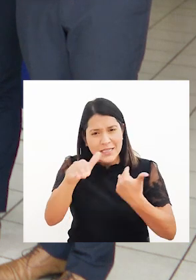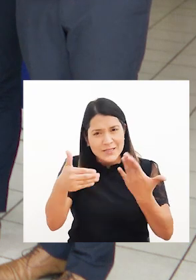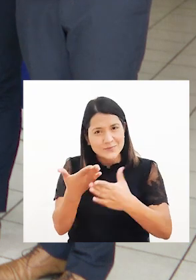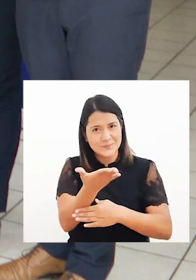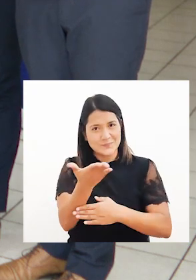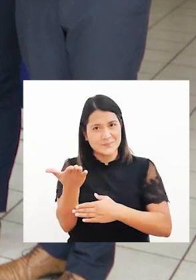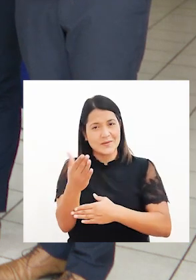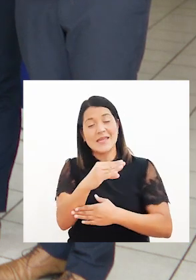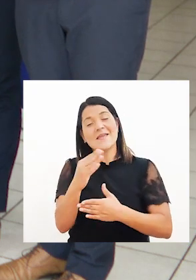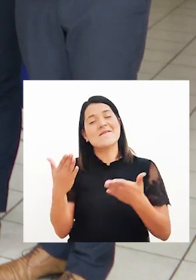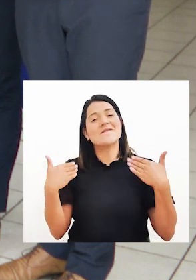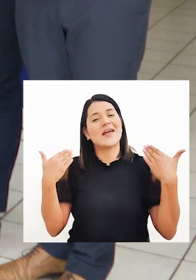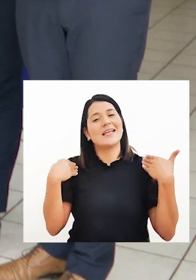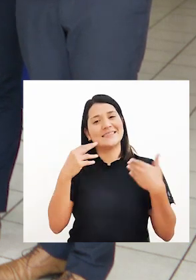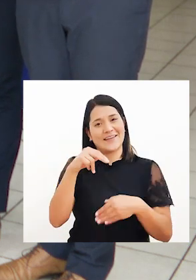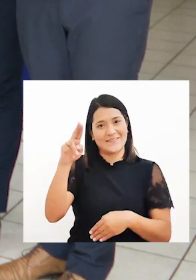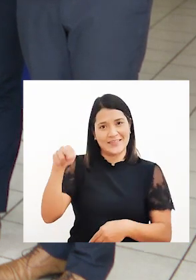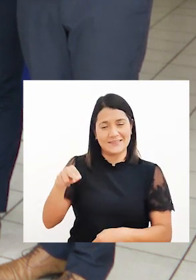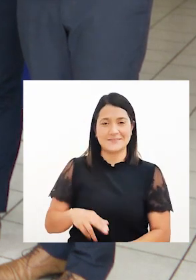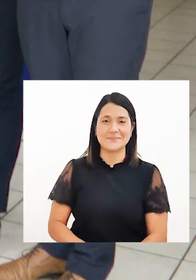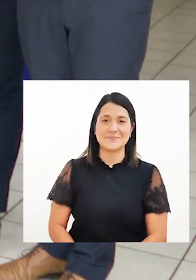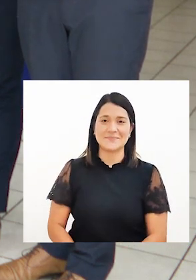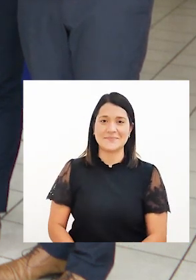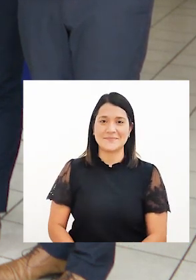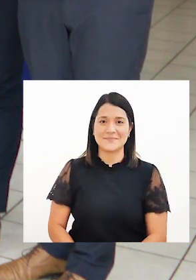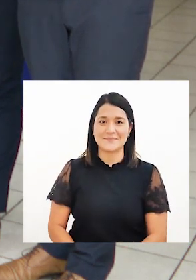todas y una muy feliz Navidad.